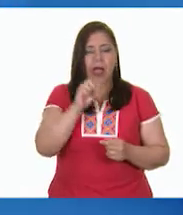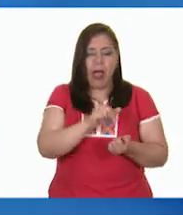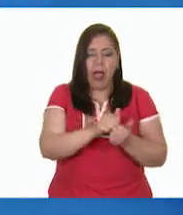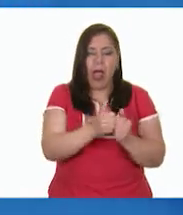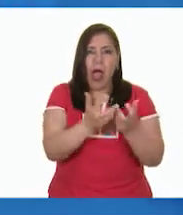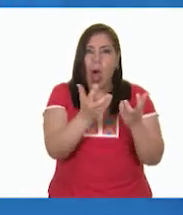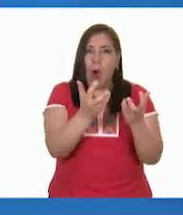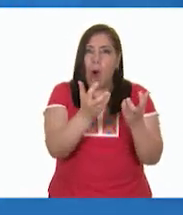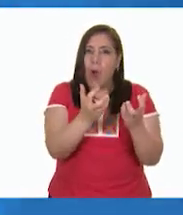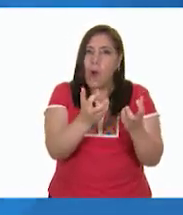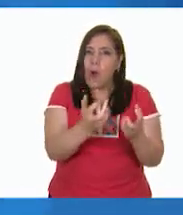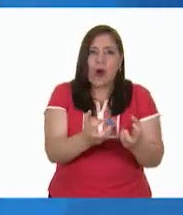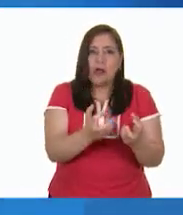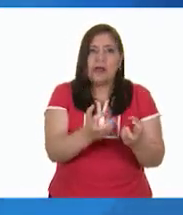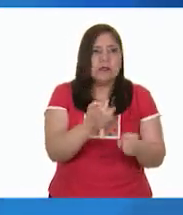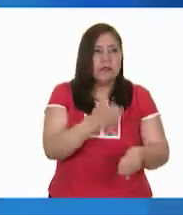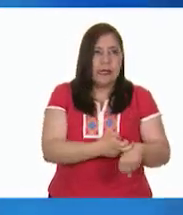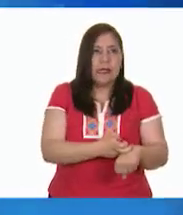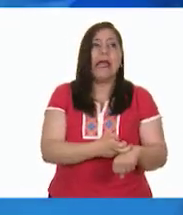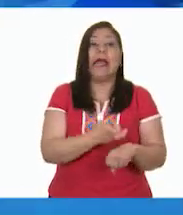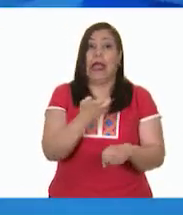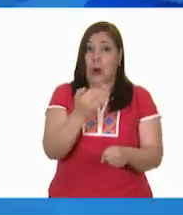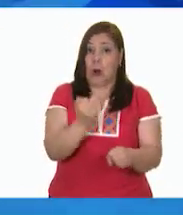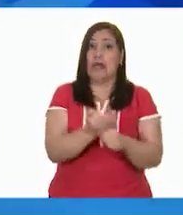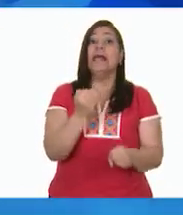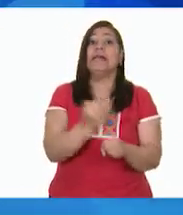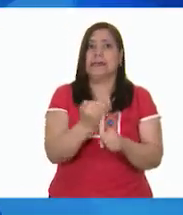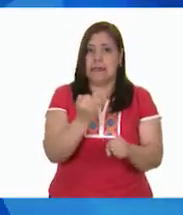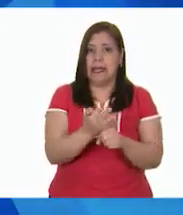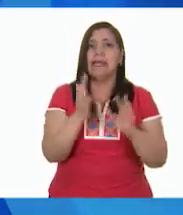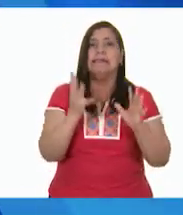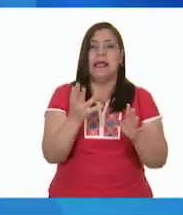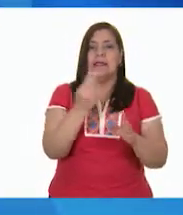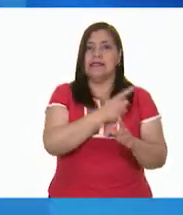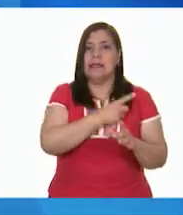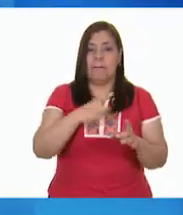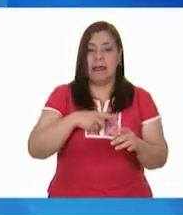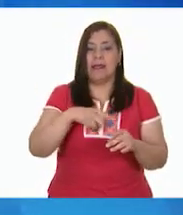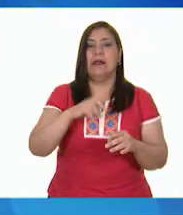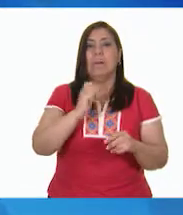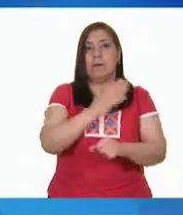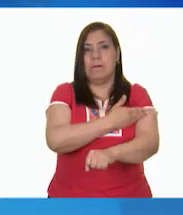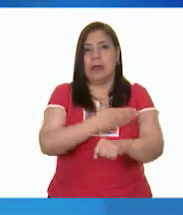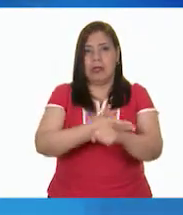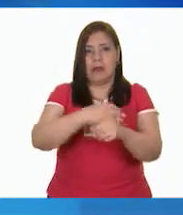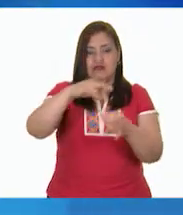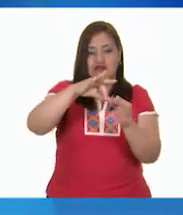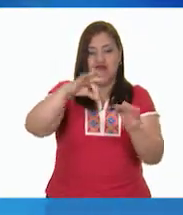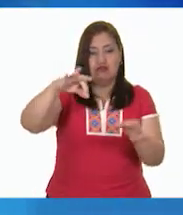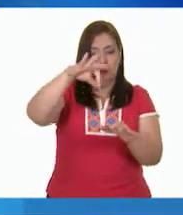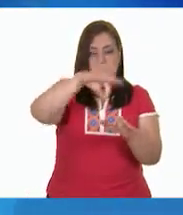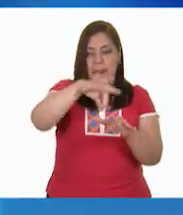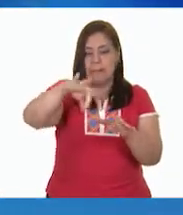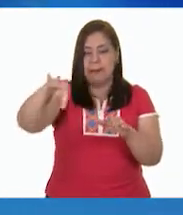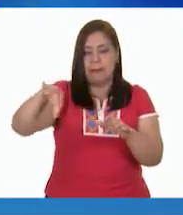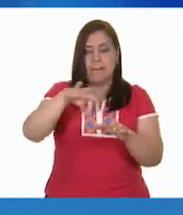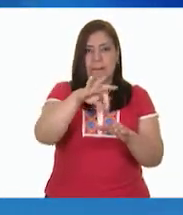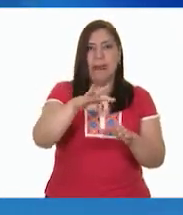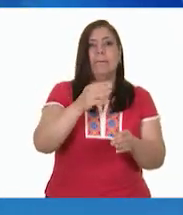ya están congeladas. Entonces es el momento que podemos empalillar nuestras paletas de